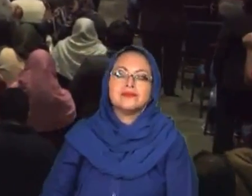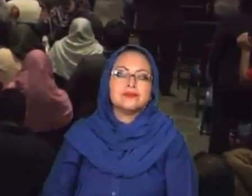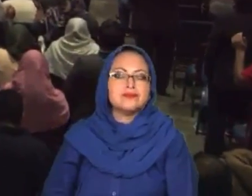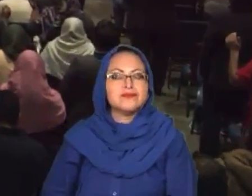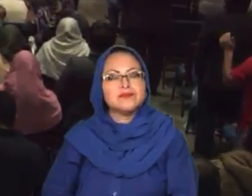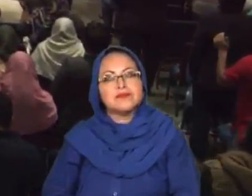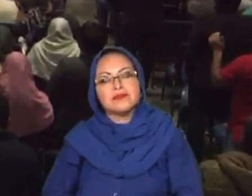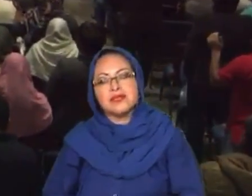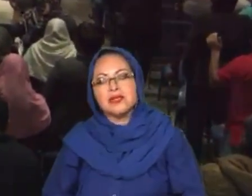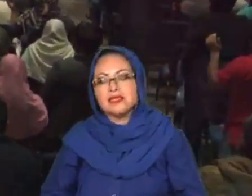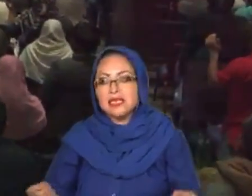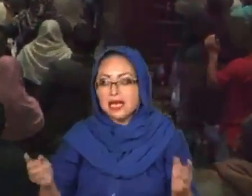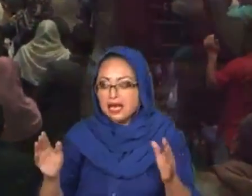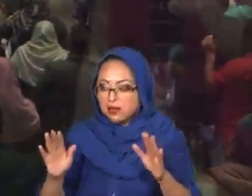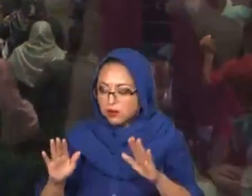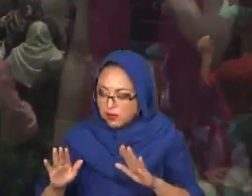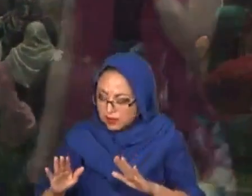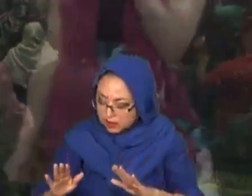Oh, te